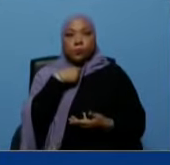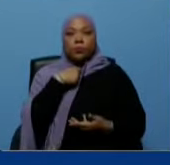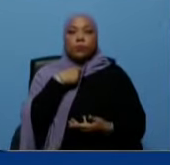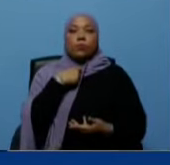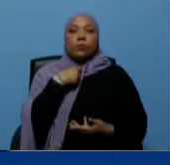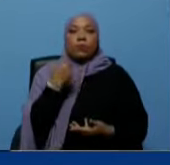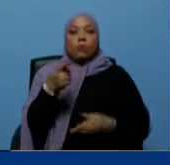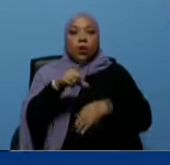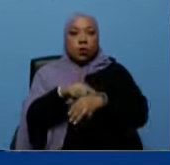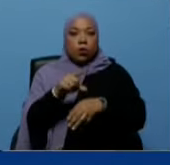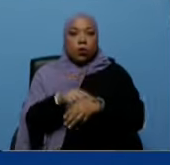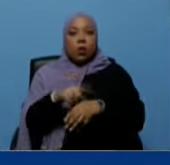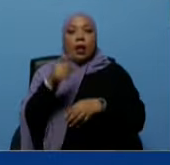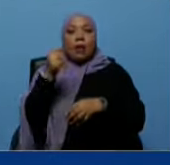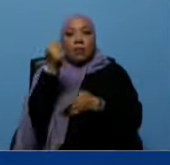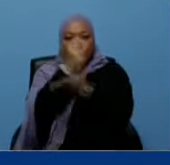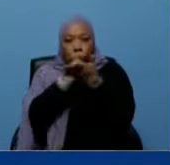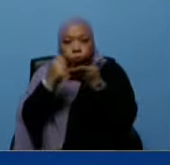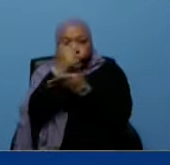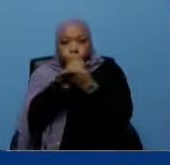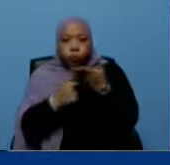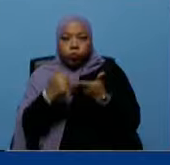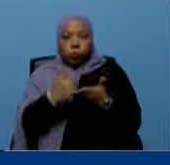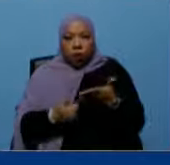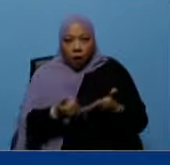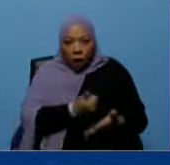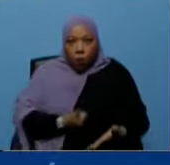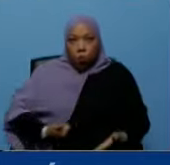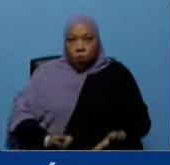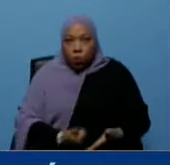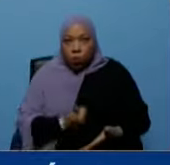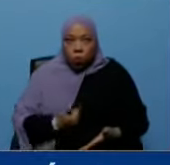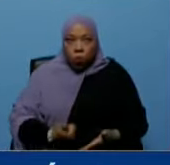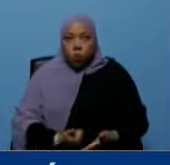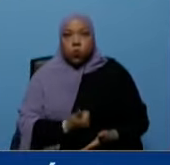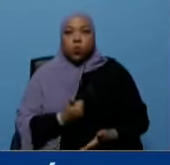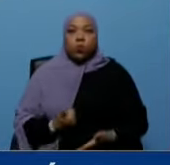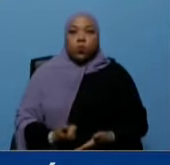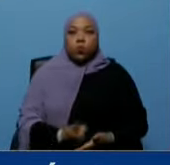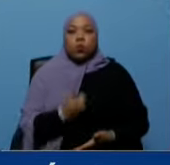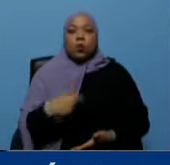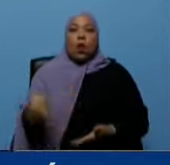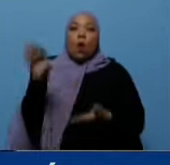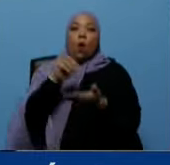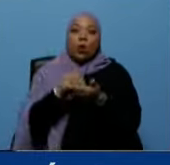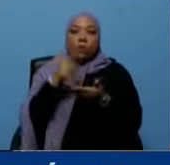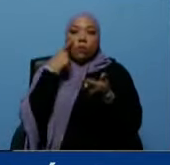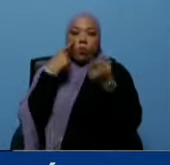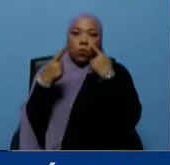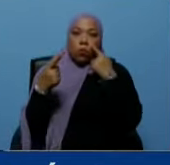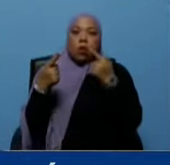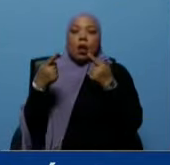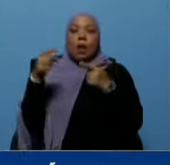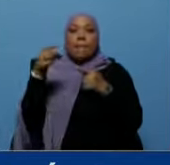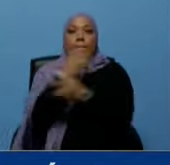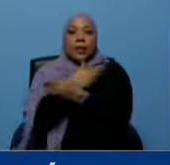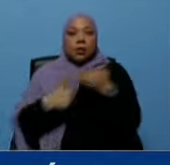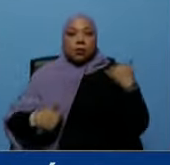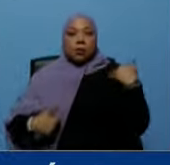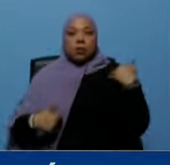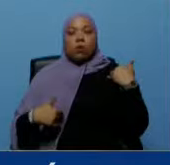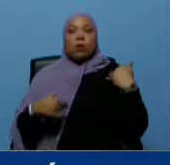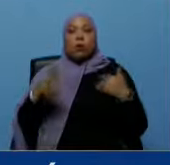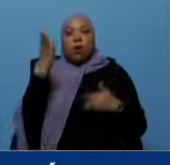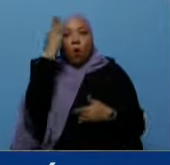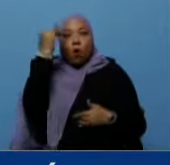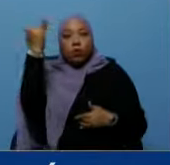gastroenterología y endoscopia. El poder popular organizado, una vez más, presidente, le da un Dios